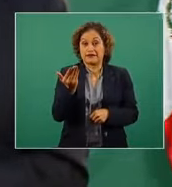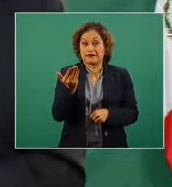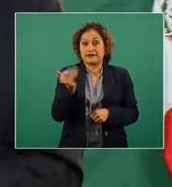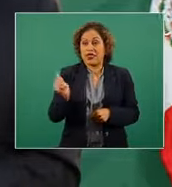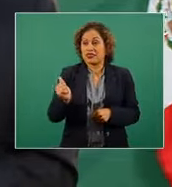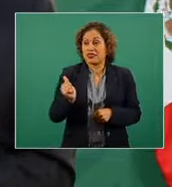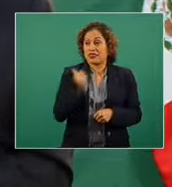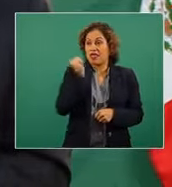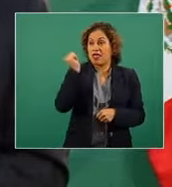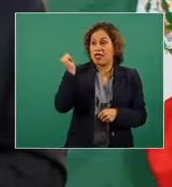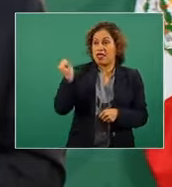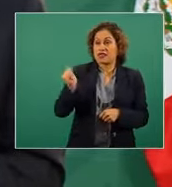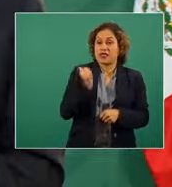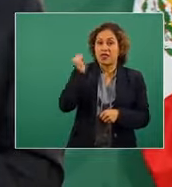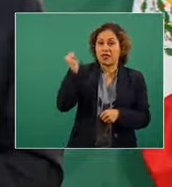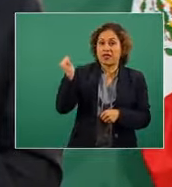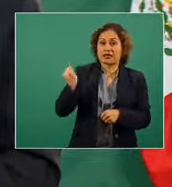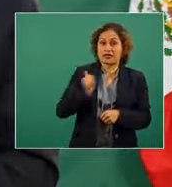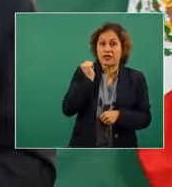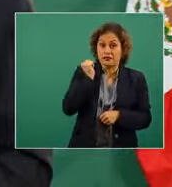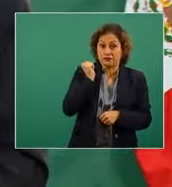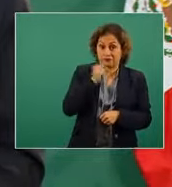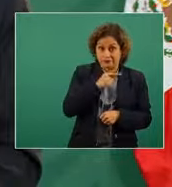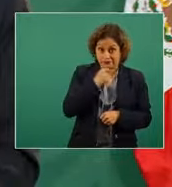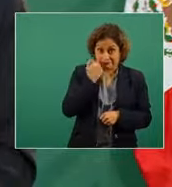provecho, medrando,